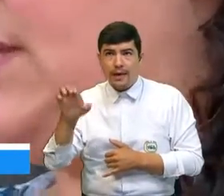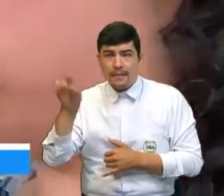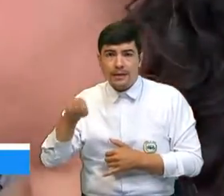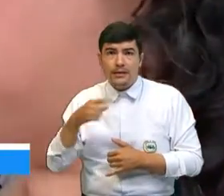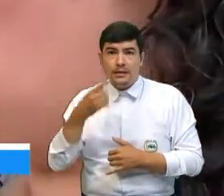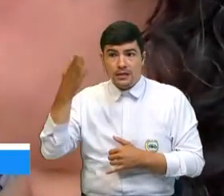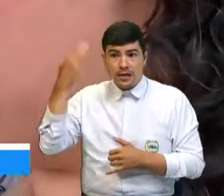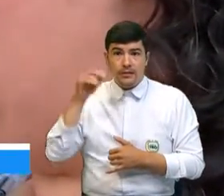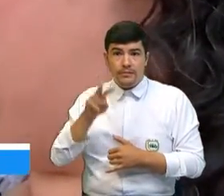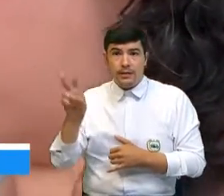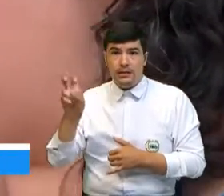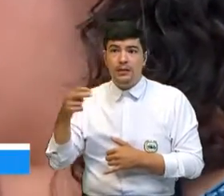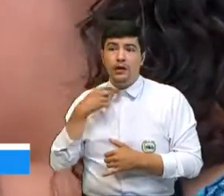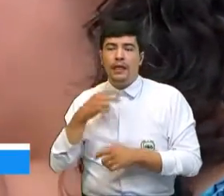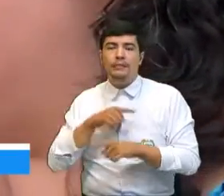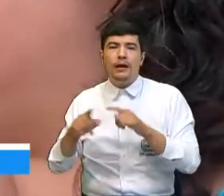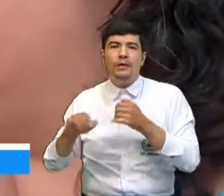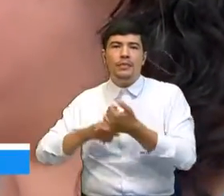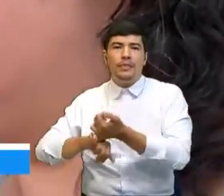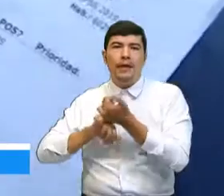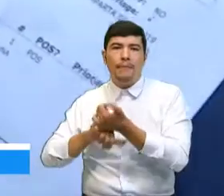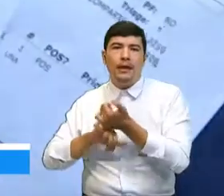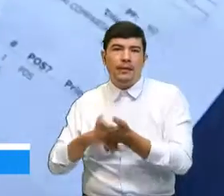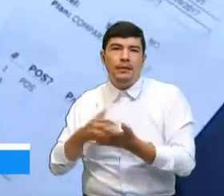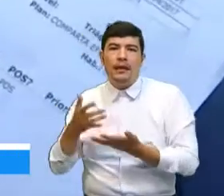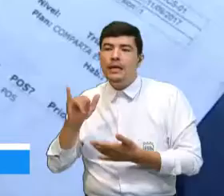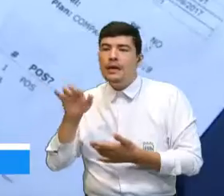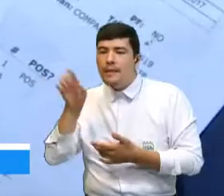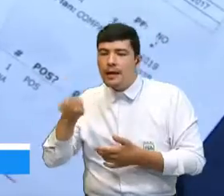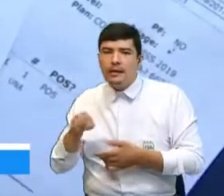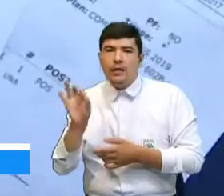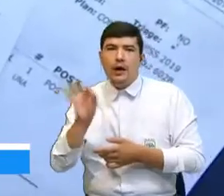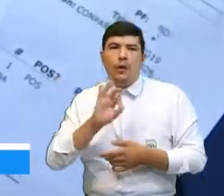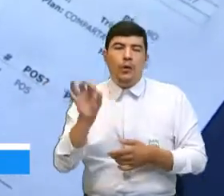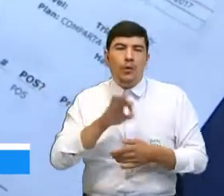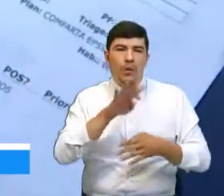27 de noviembre, pero dependen de la disponibilidad de las IPS y las agendas de los médicos.